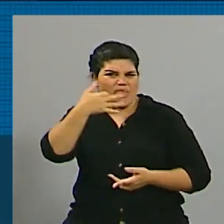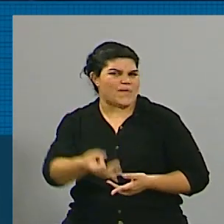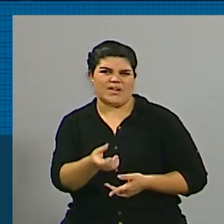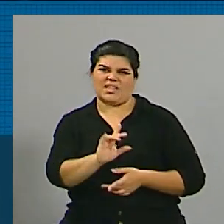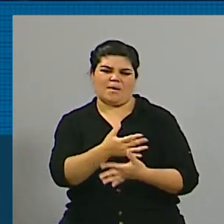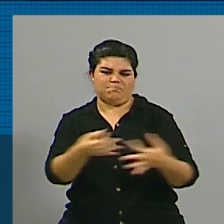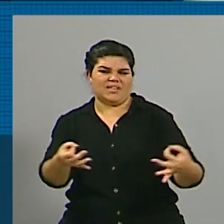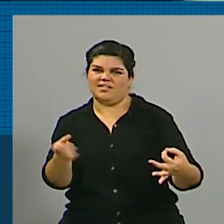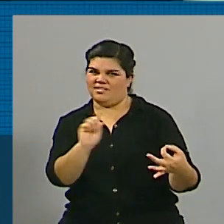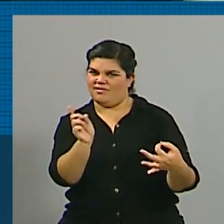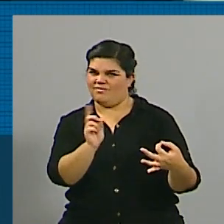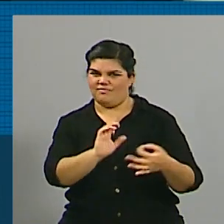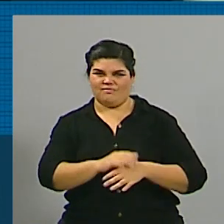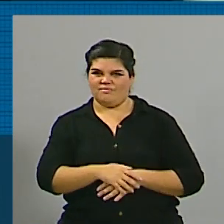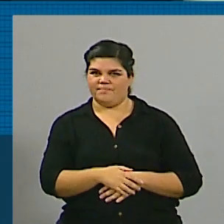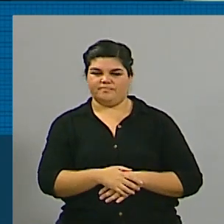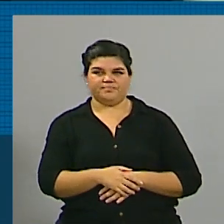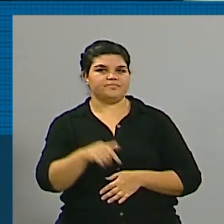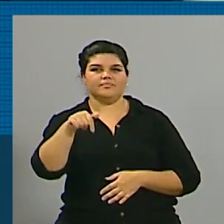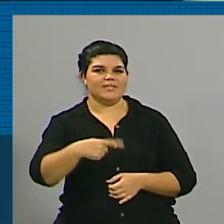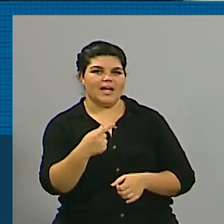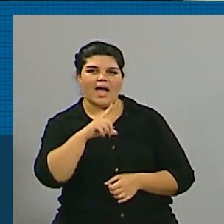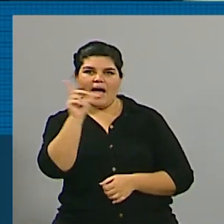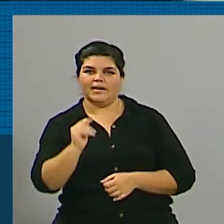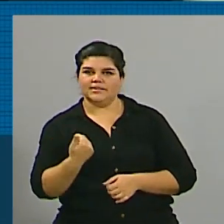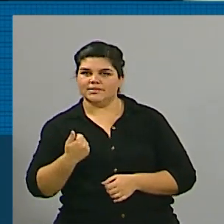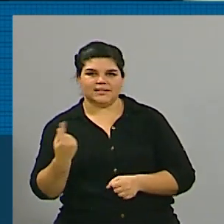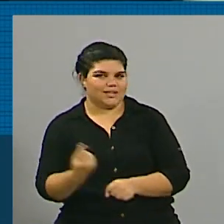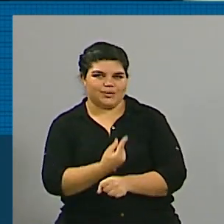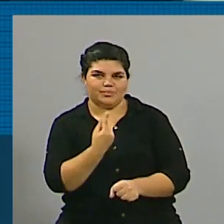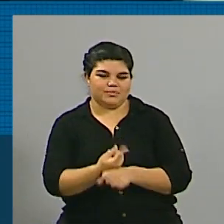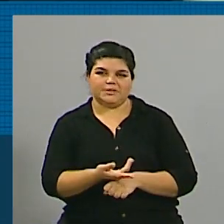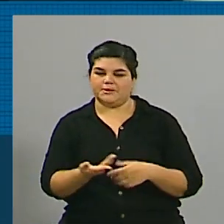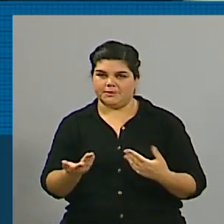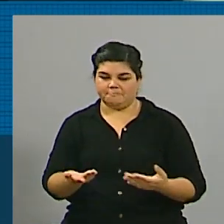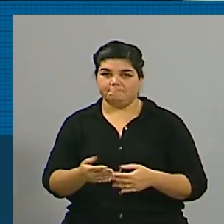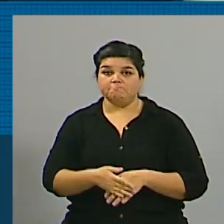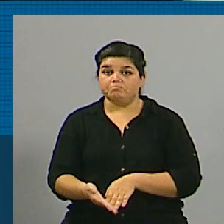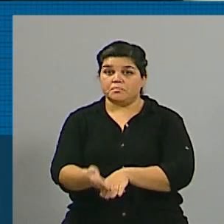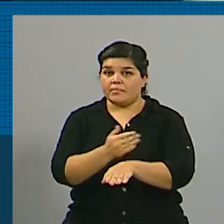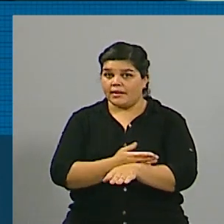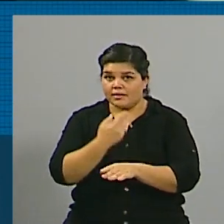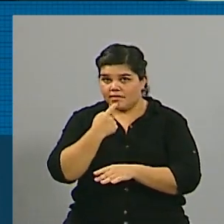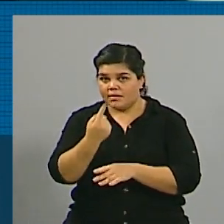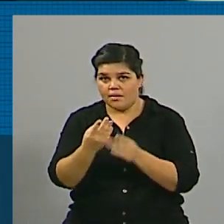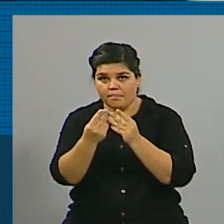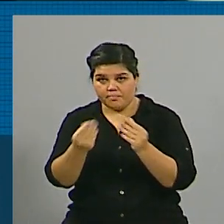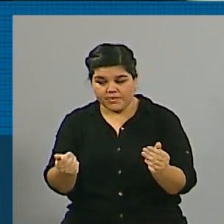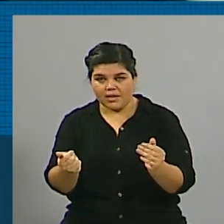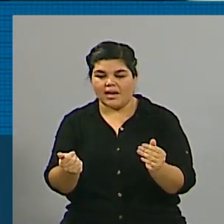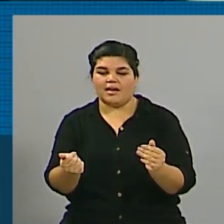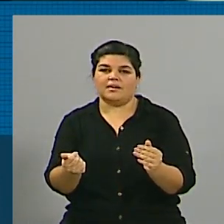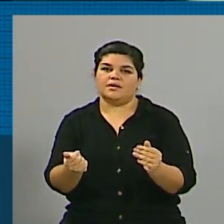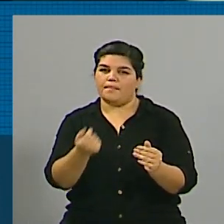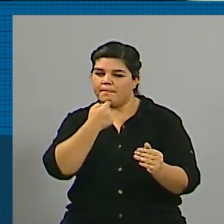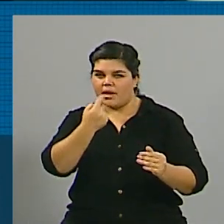nada así. Hoy por hoy es imposible en la Argentina. No quiero cerrar la nota sin preguntarte, porque me parece que es importante también hacer referencia un